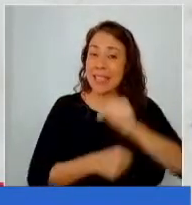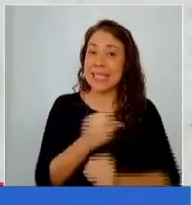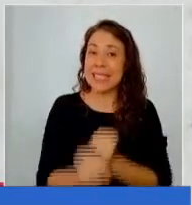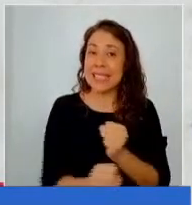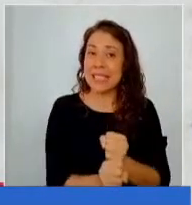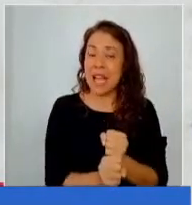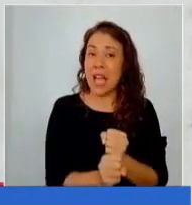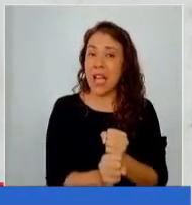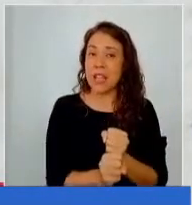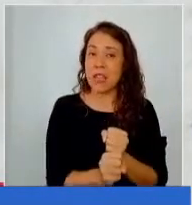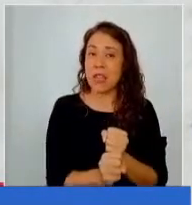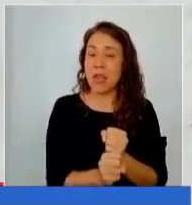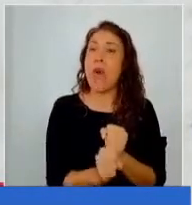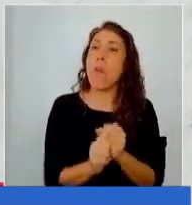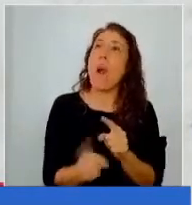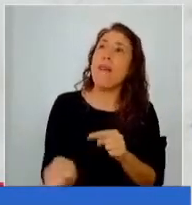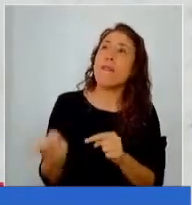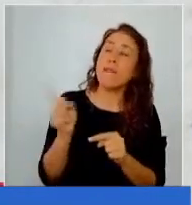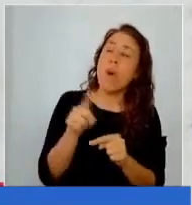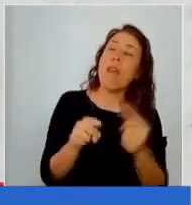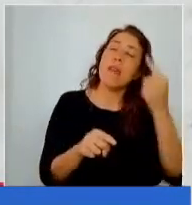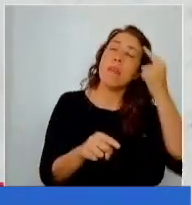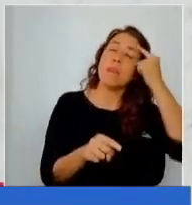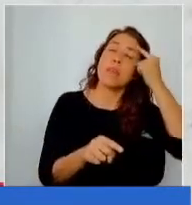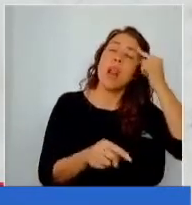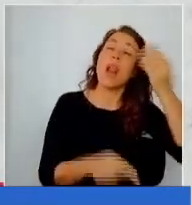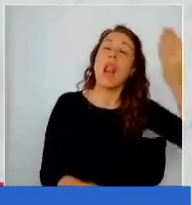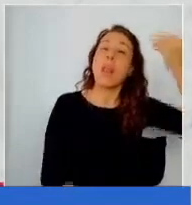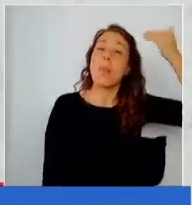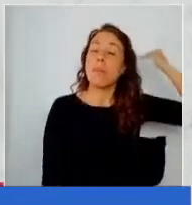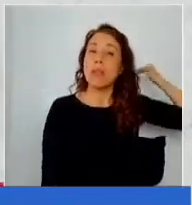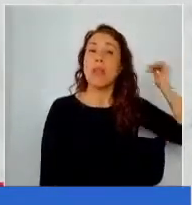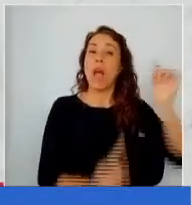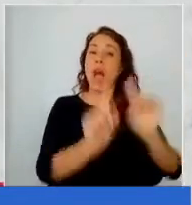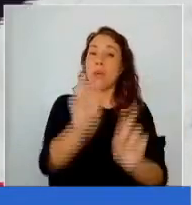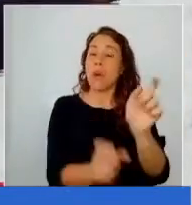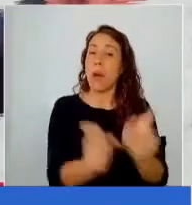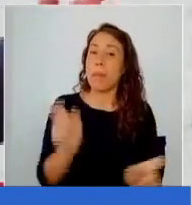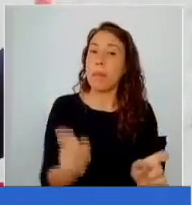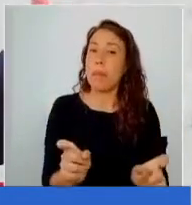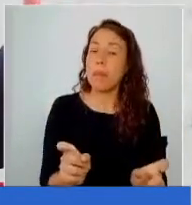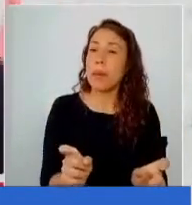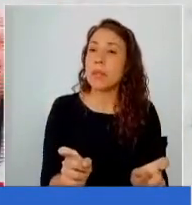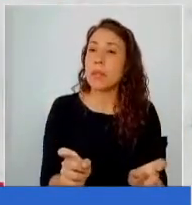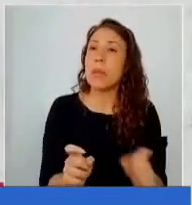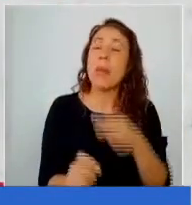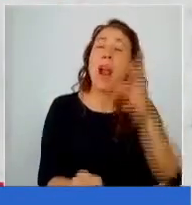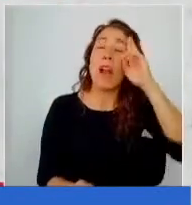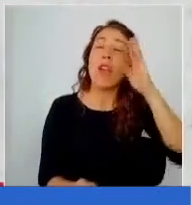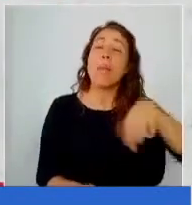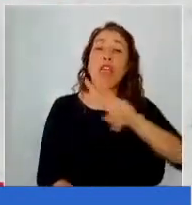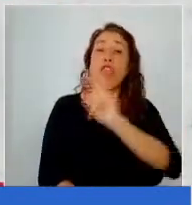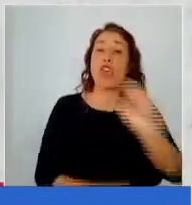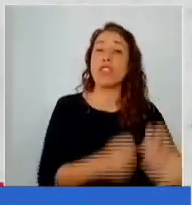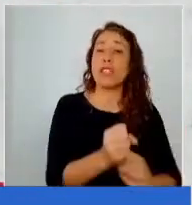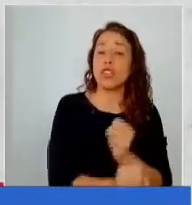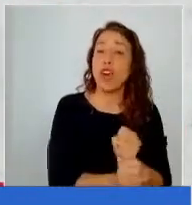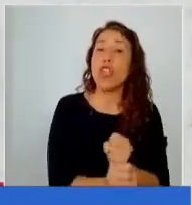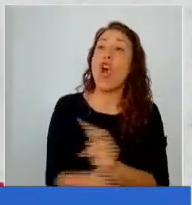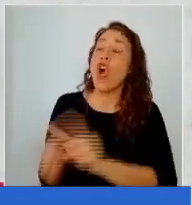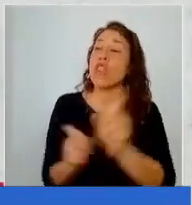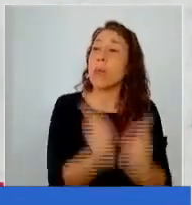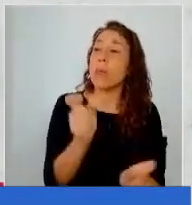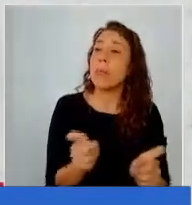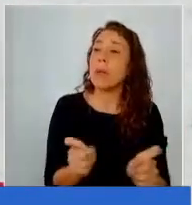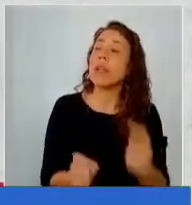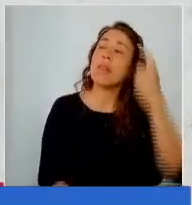volver la mirada a nuestro pasado algunos para remontarse a más de 200 años a otros a 50